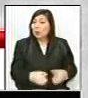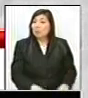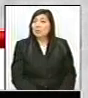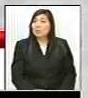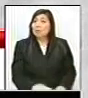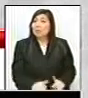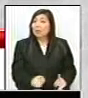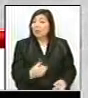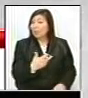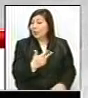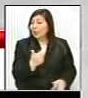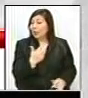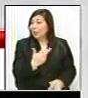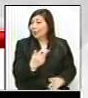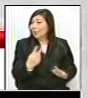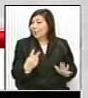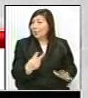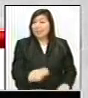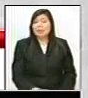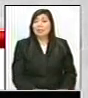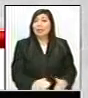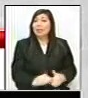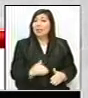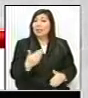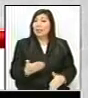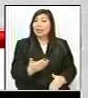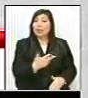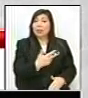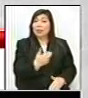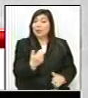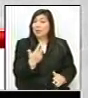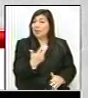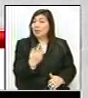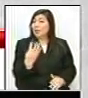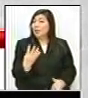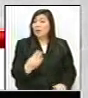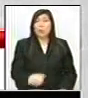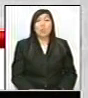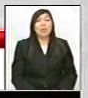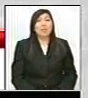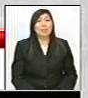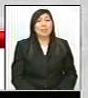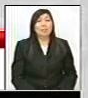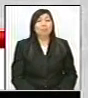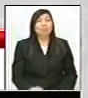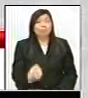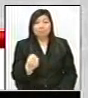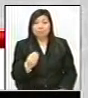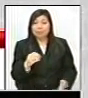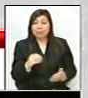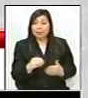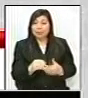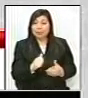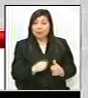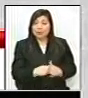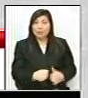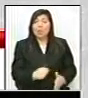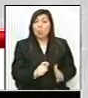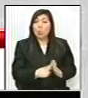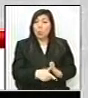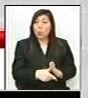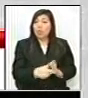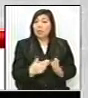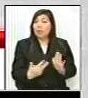pero por ser 337 posterior al 334, se entiende que fue recepcionado luego